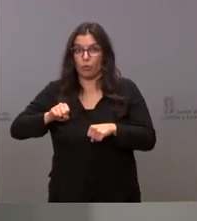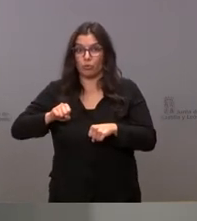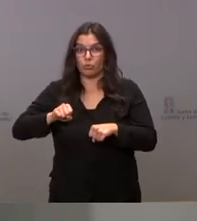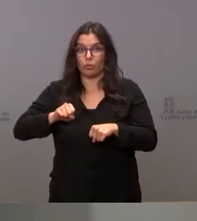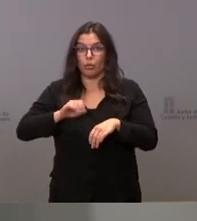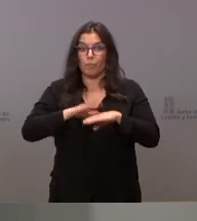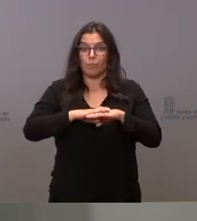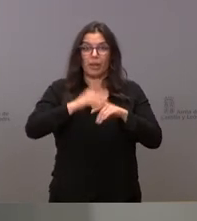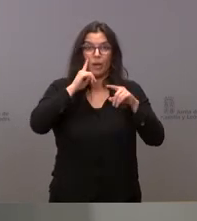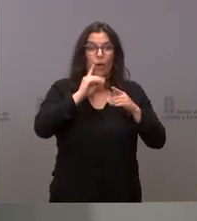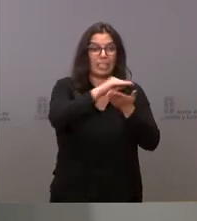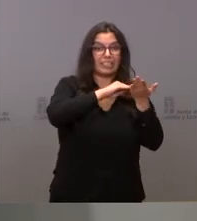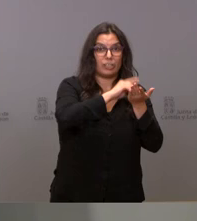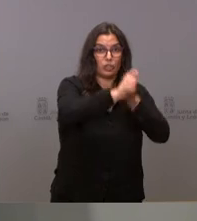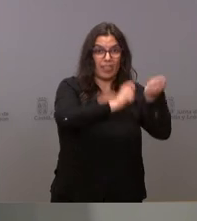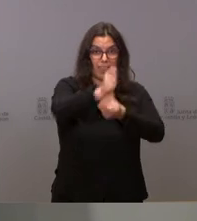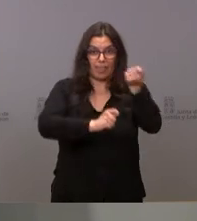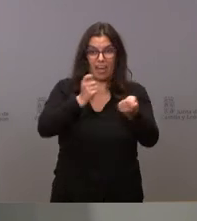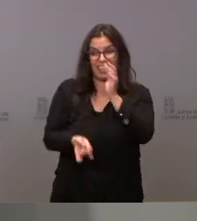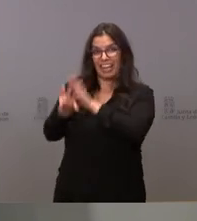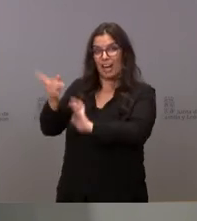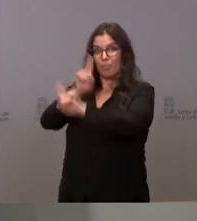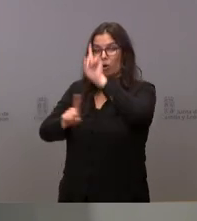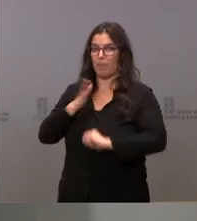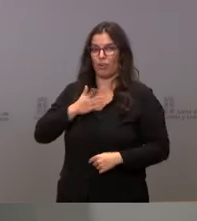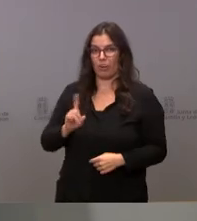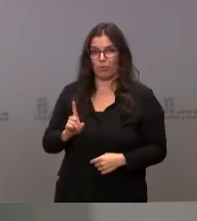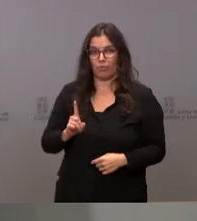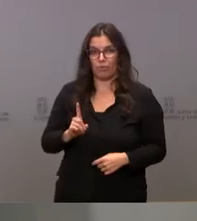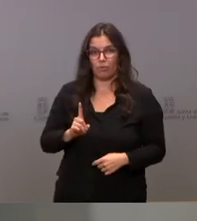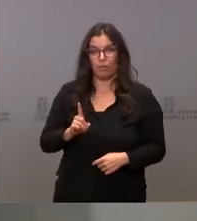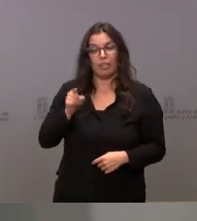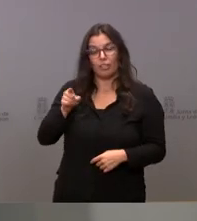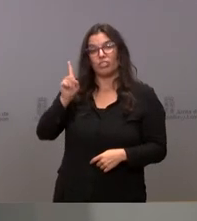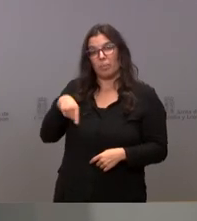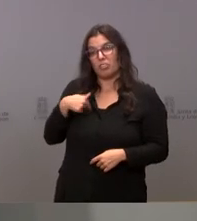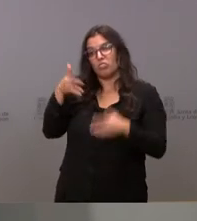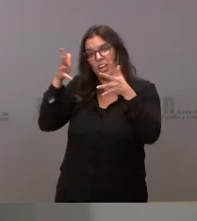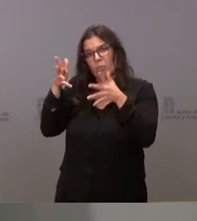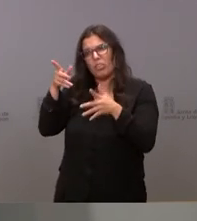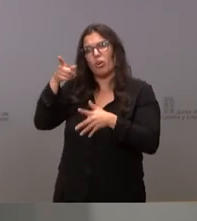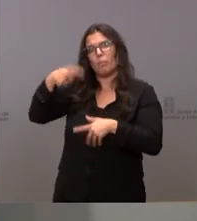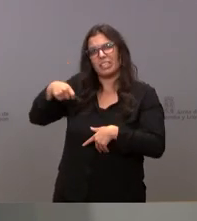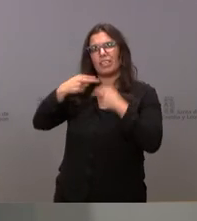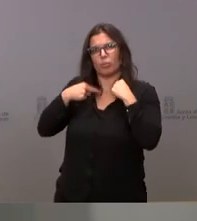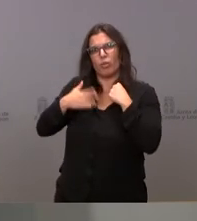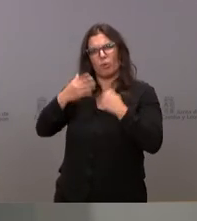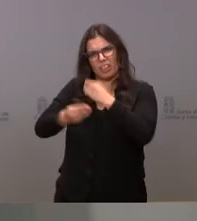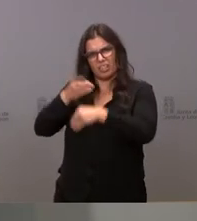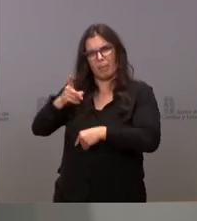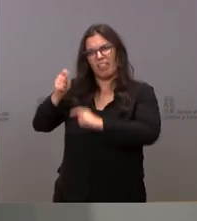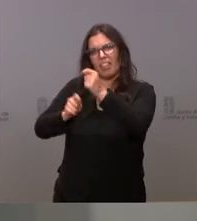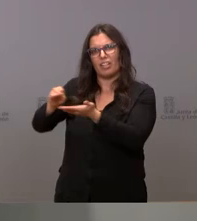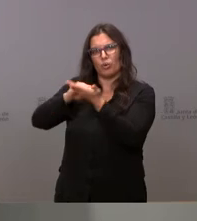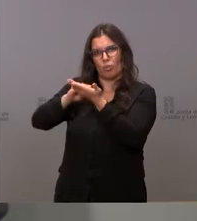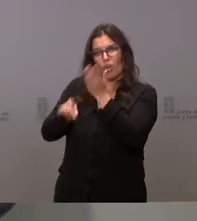que en provocarlos. Y yo creo que eso también es una buena recomendación para el presidente de la Diputación. Nosotros estamos